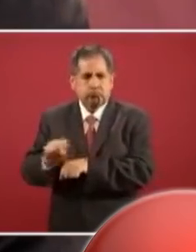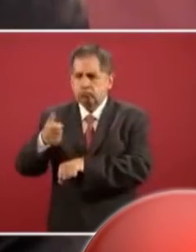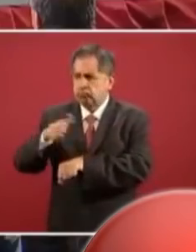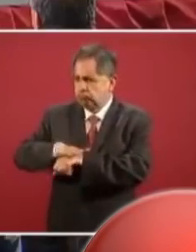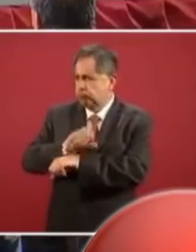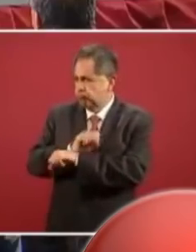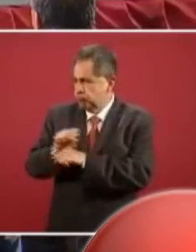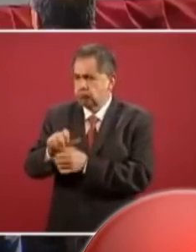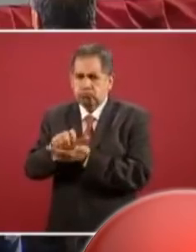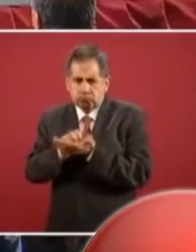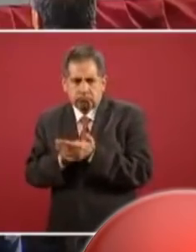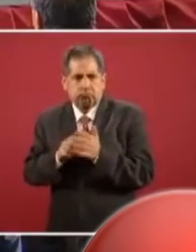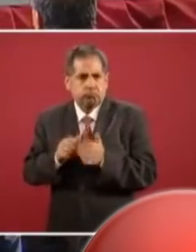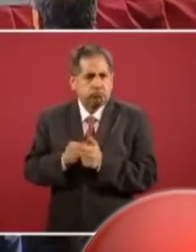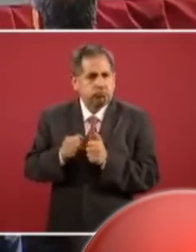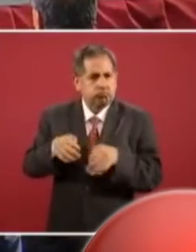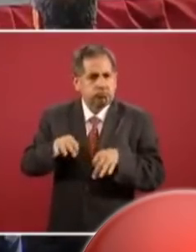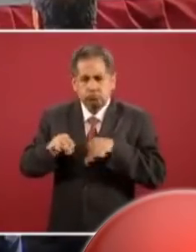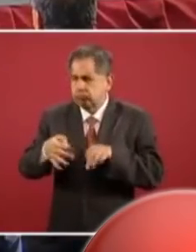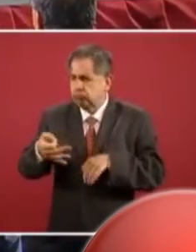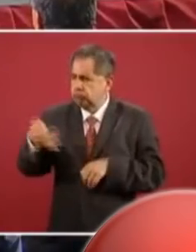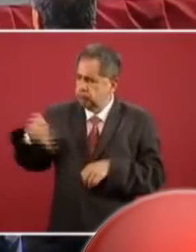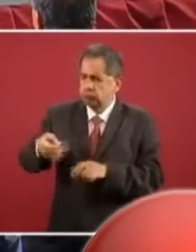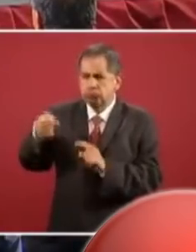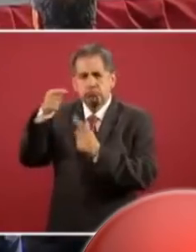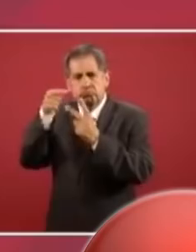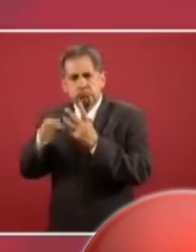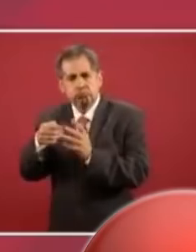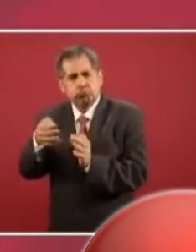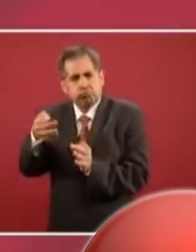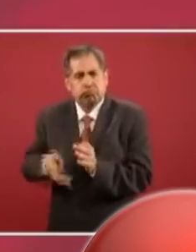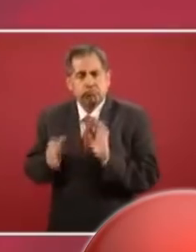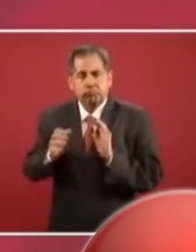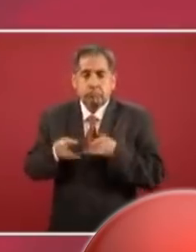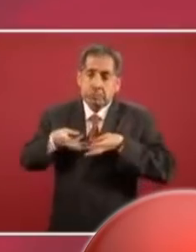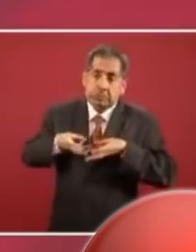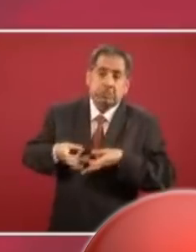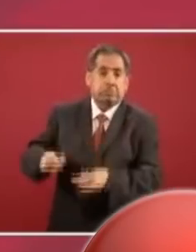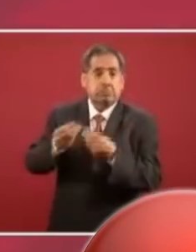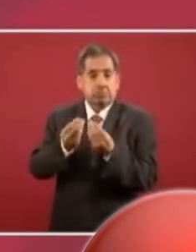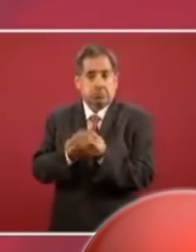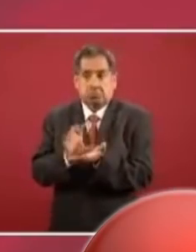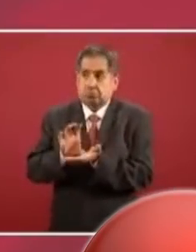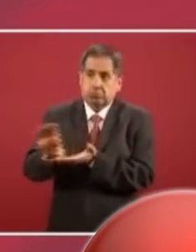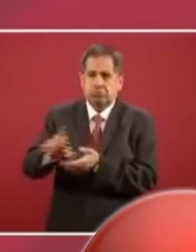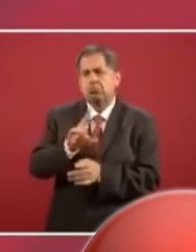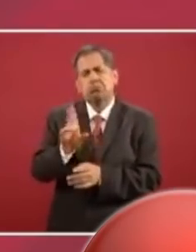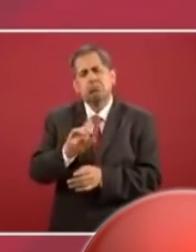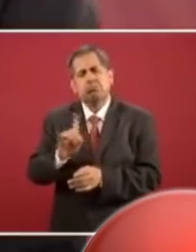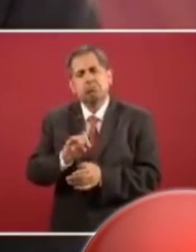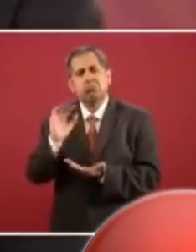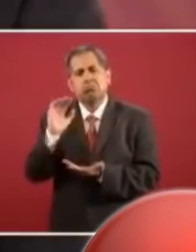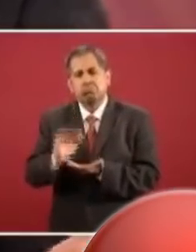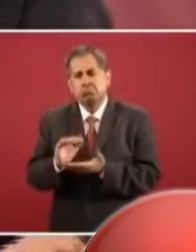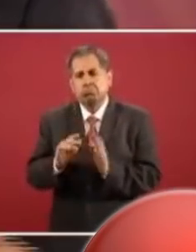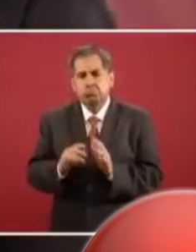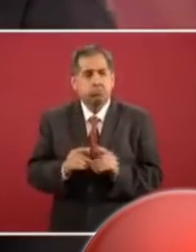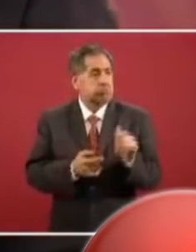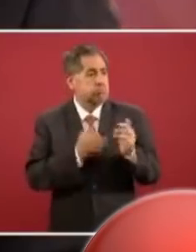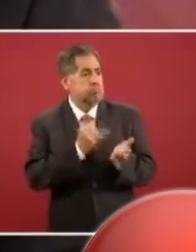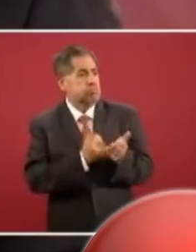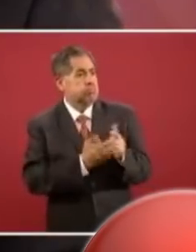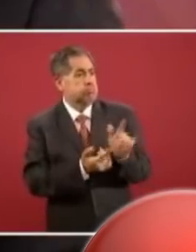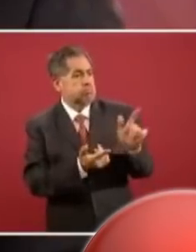honesta, eficiente, que no nos cueste tanto cobrar los